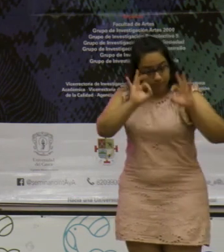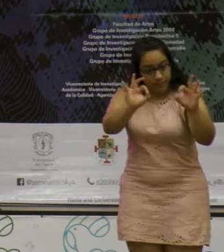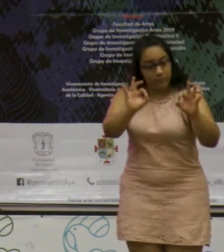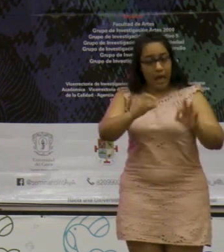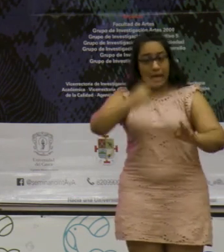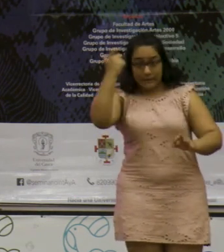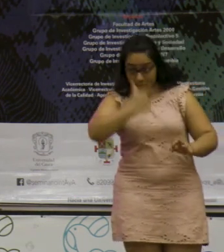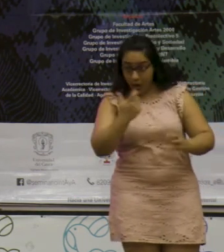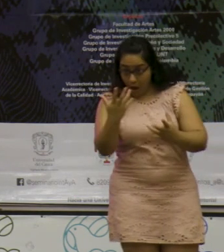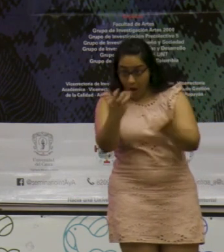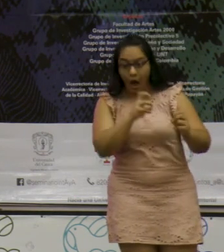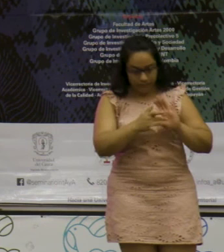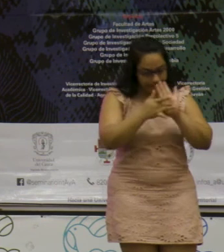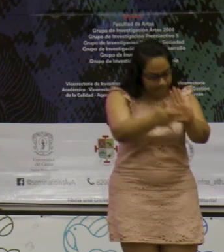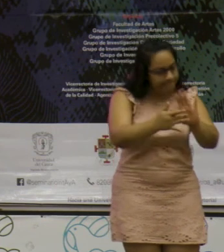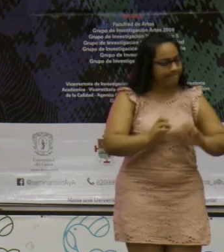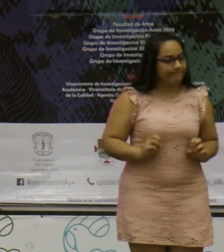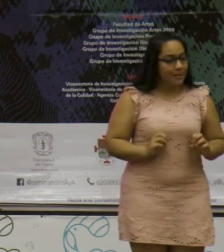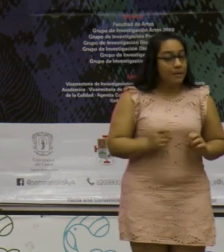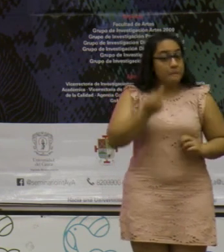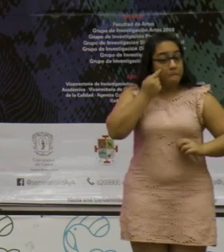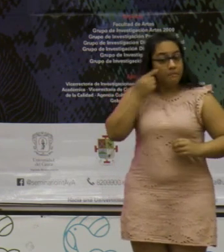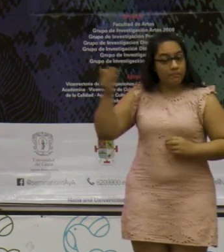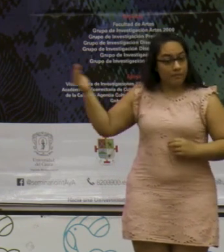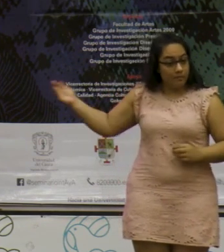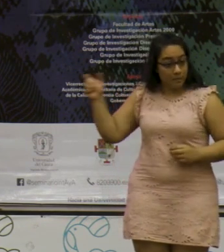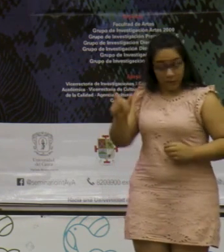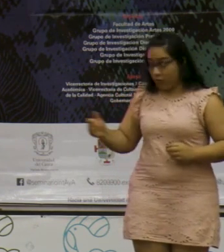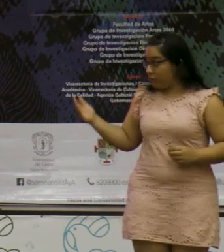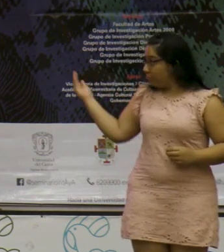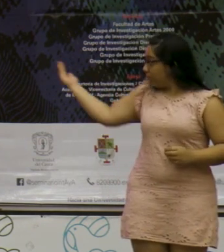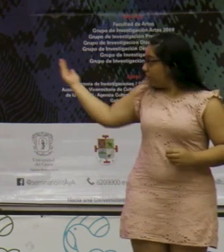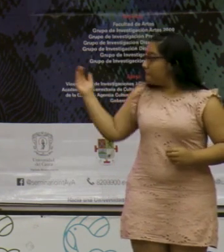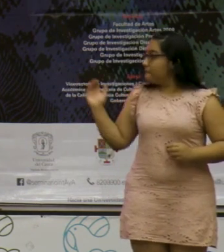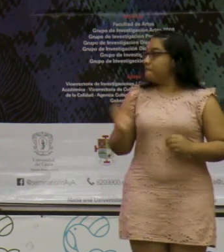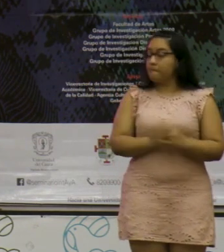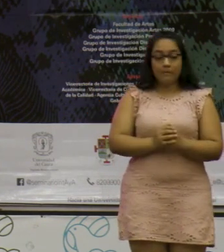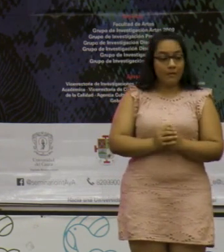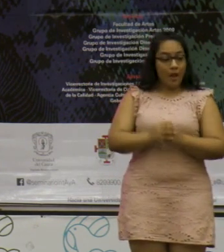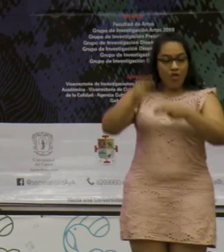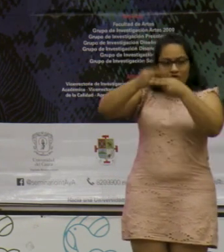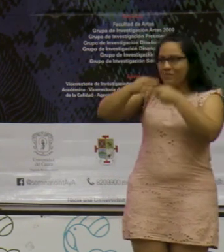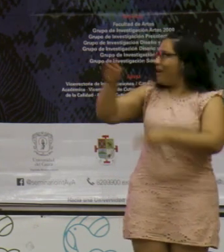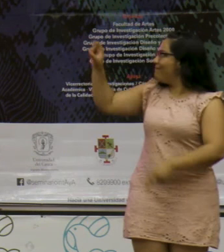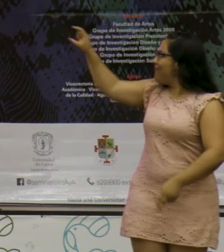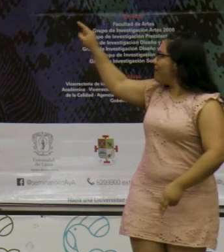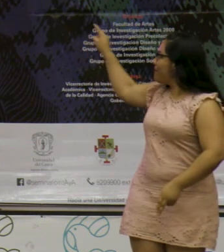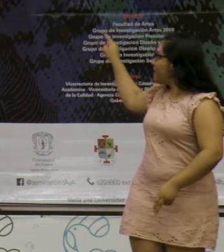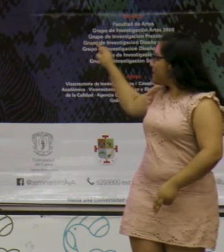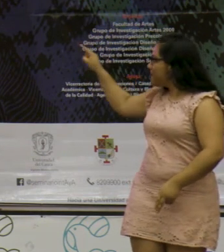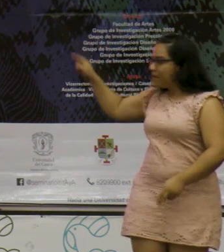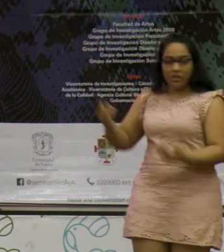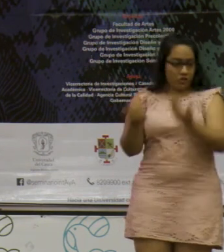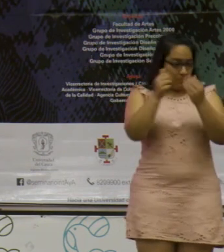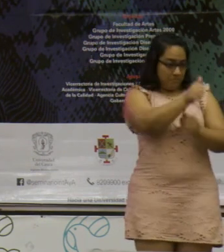más seria, más académica, ¿vale? Más. Pues miren, toda esta gente que está ahí, dejo tres casos hacia el final que serían bibliografías